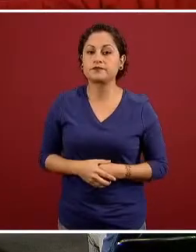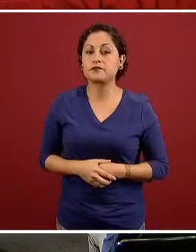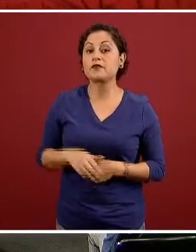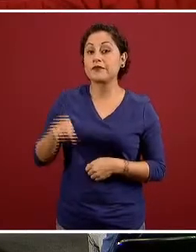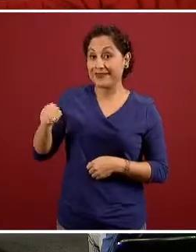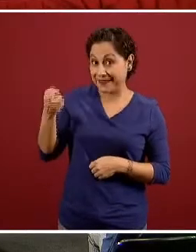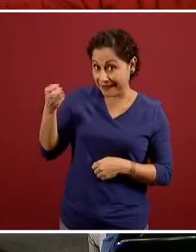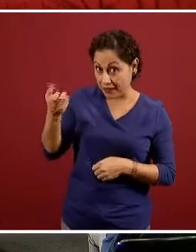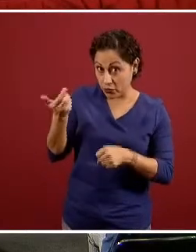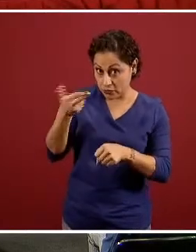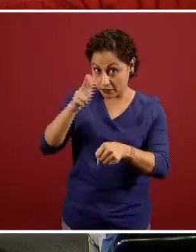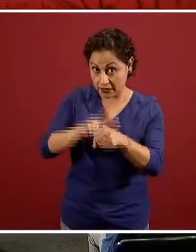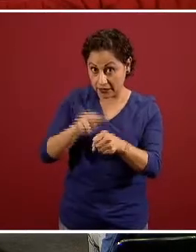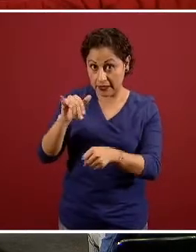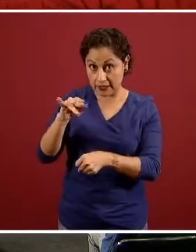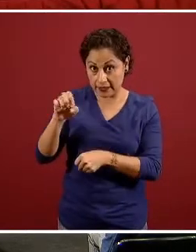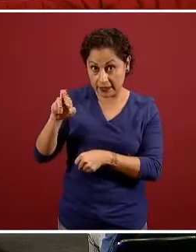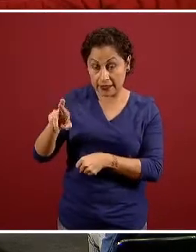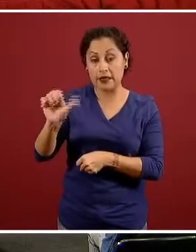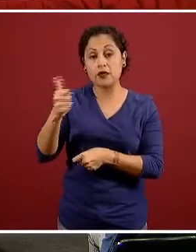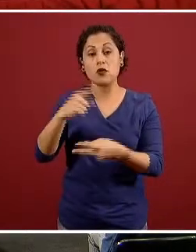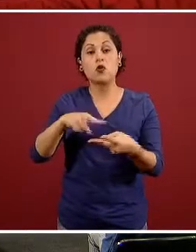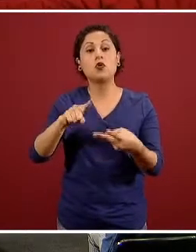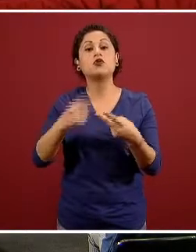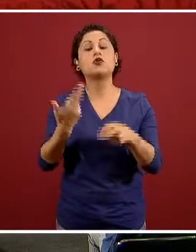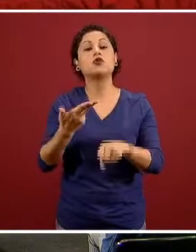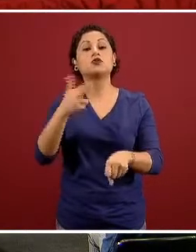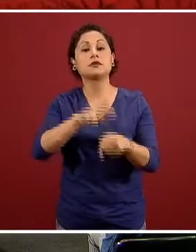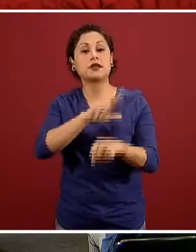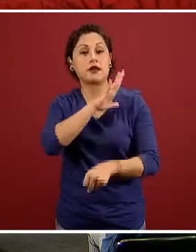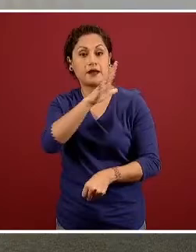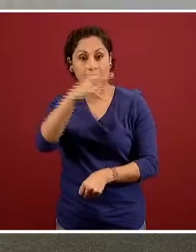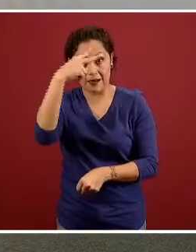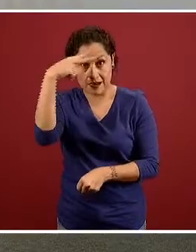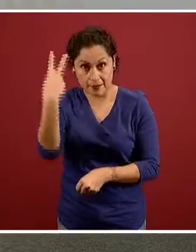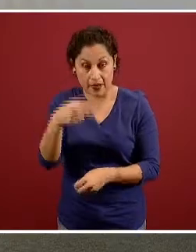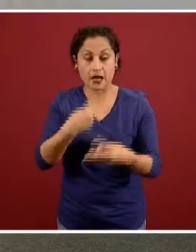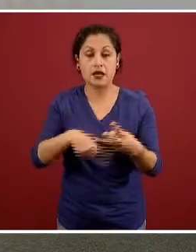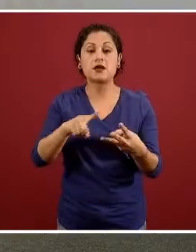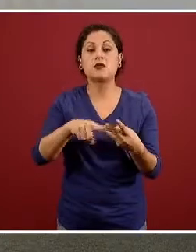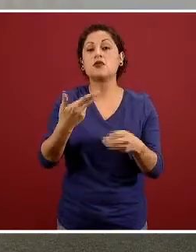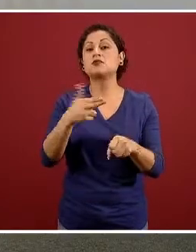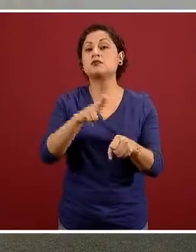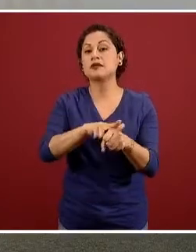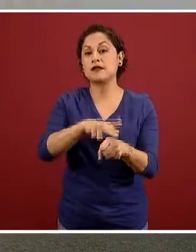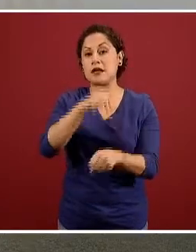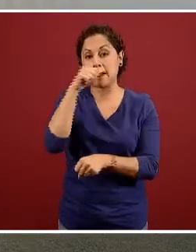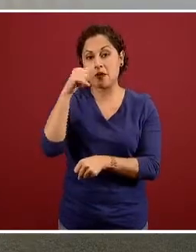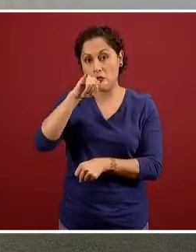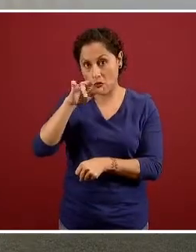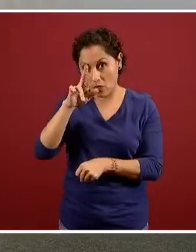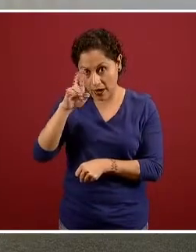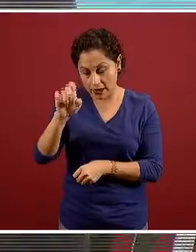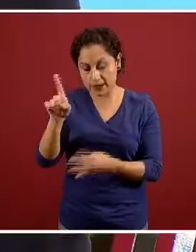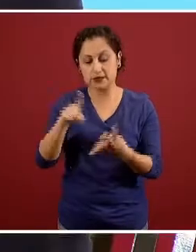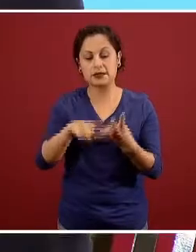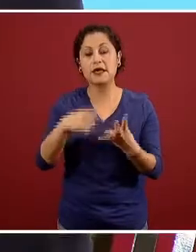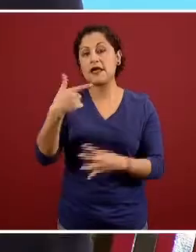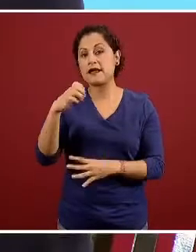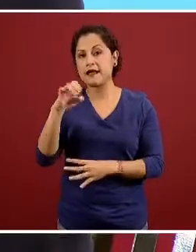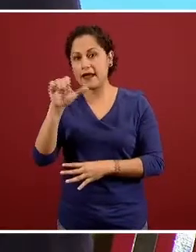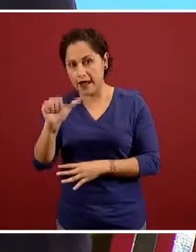COVID, el Hospital General de México, evidentemente, el Hospital Juárez de México, el Hospital Gea